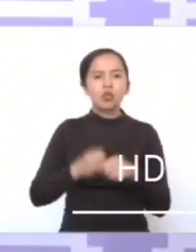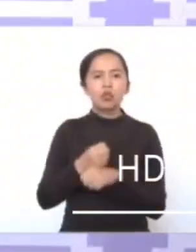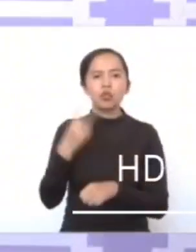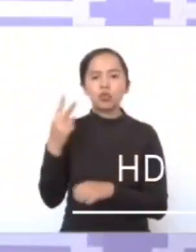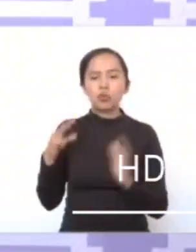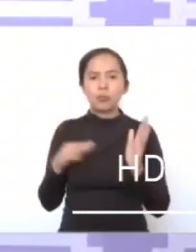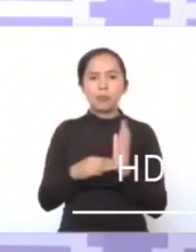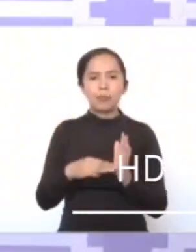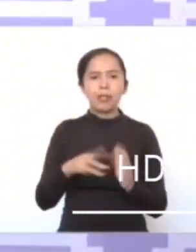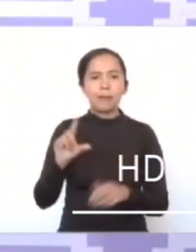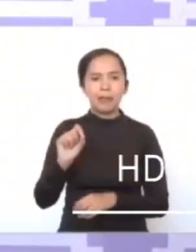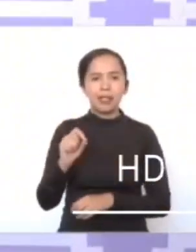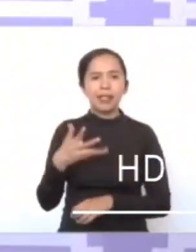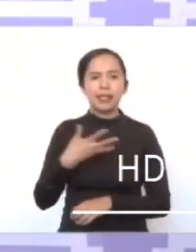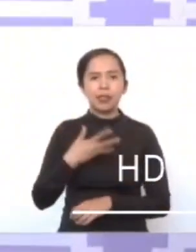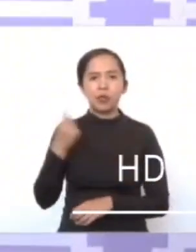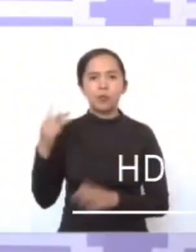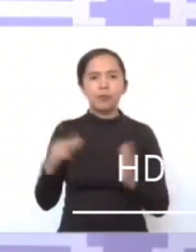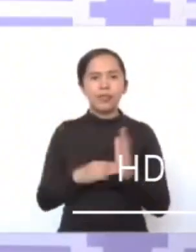hubo